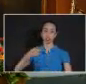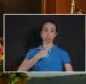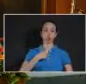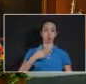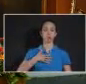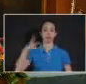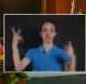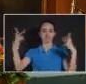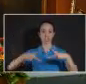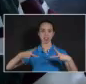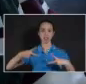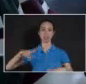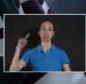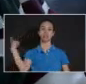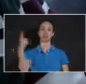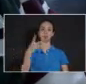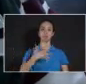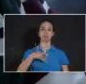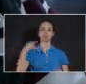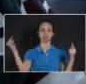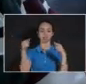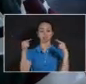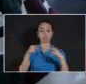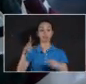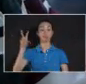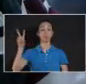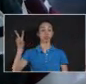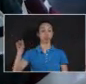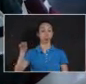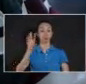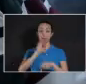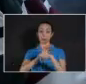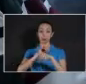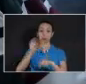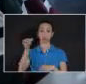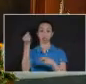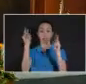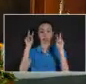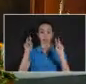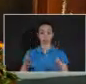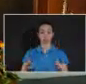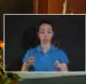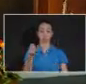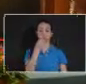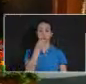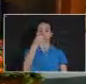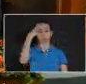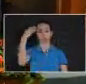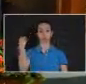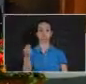enemigos. Y no permitió que la gente comiera porque él se quería vengar.